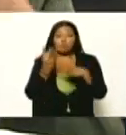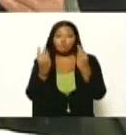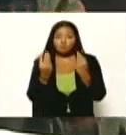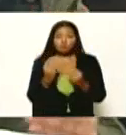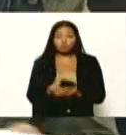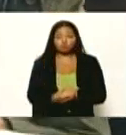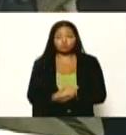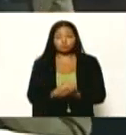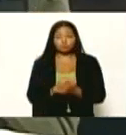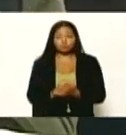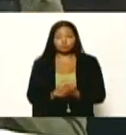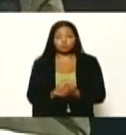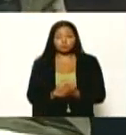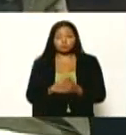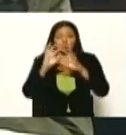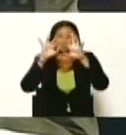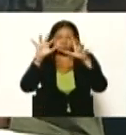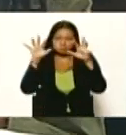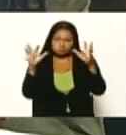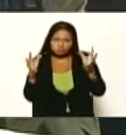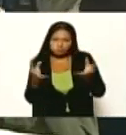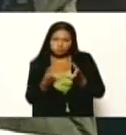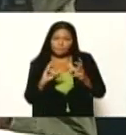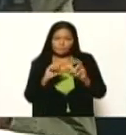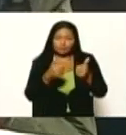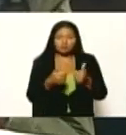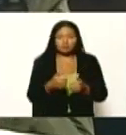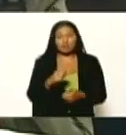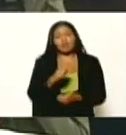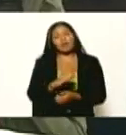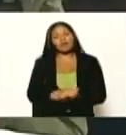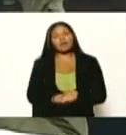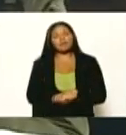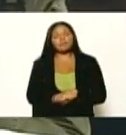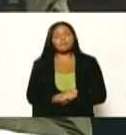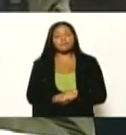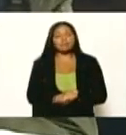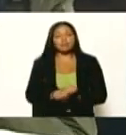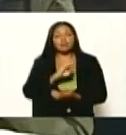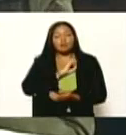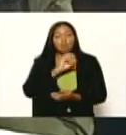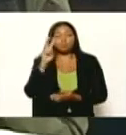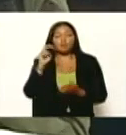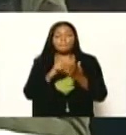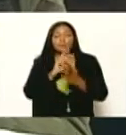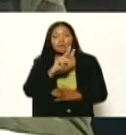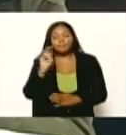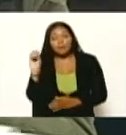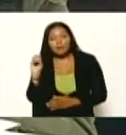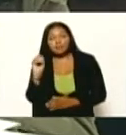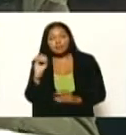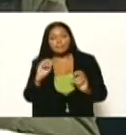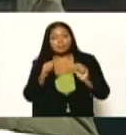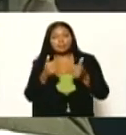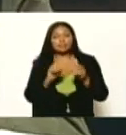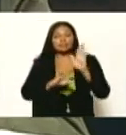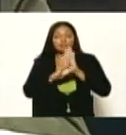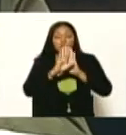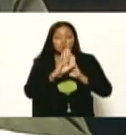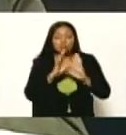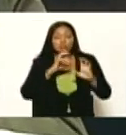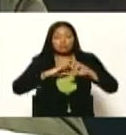llegado, apareció por primera vez en enero del 2020, todavía está en pleno desarrollo por la aparición de nuevas